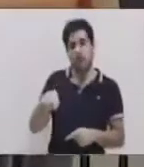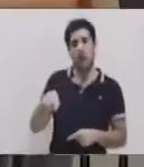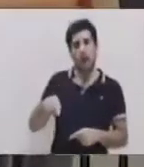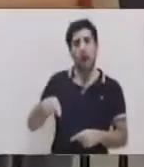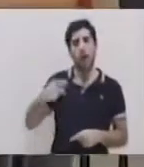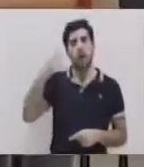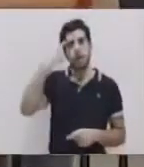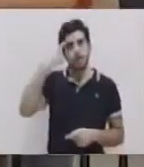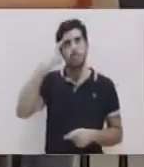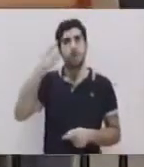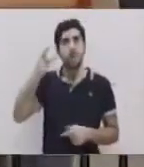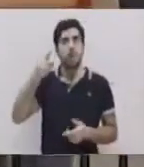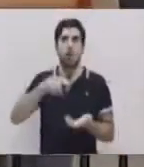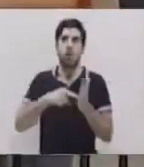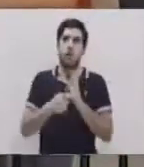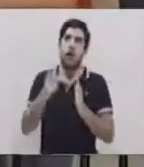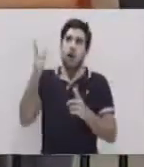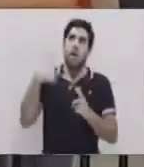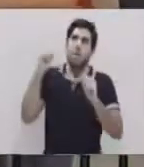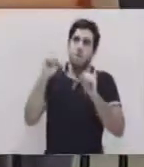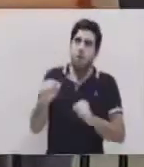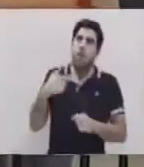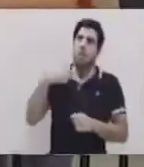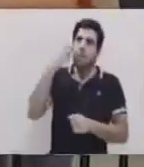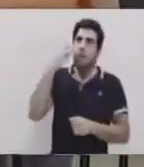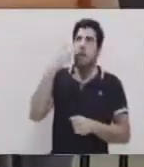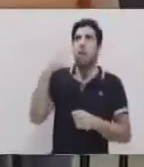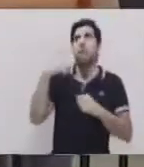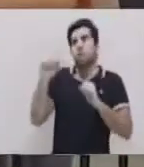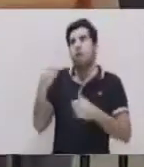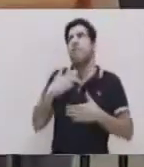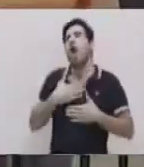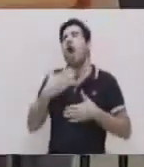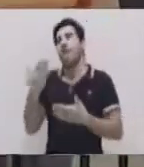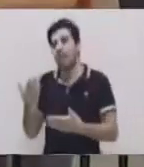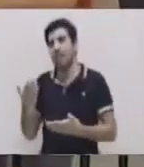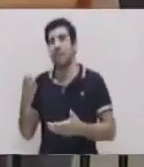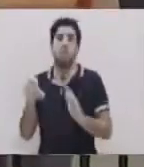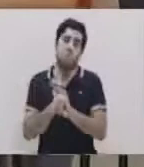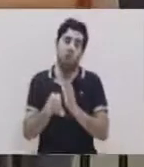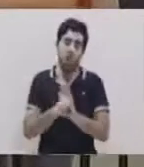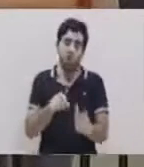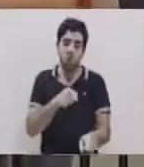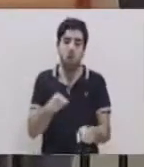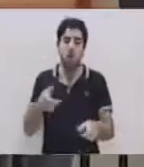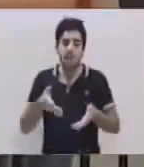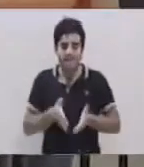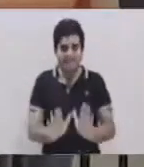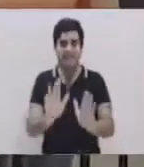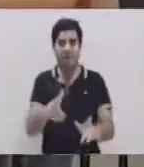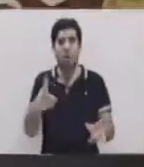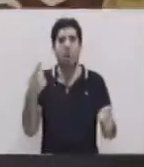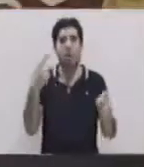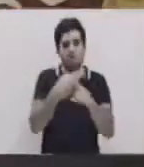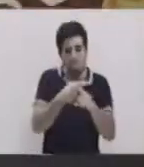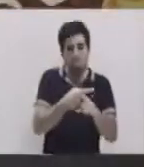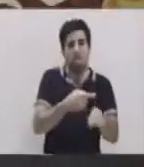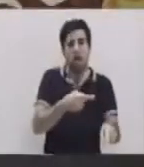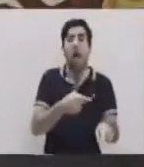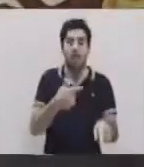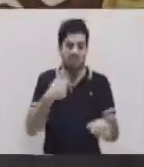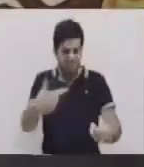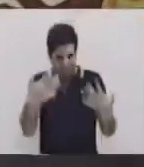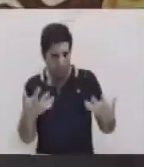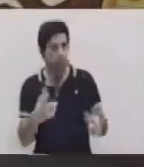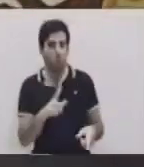es la confianza que ellos puedan tener a que aunque se equivoquen, tú vas a estar ahí siempre para amarlos y para aceptarlos. Y